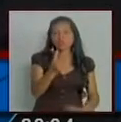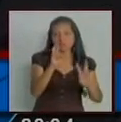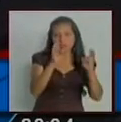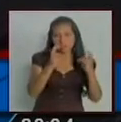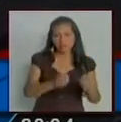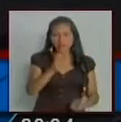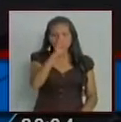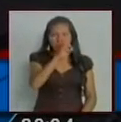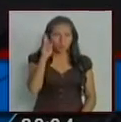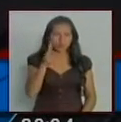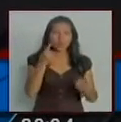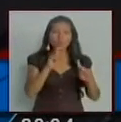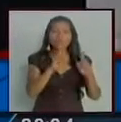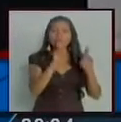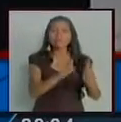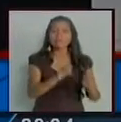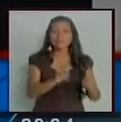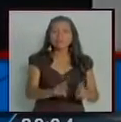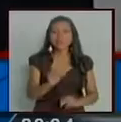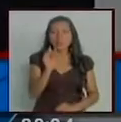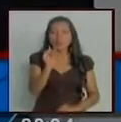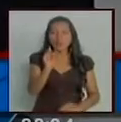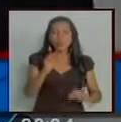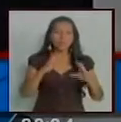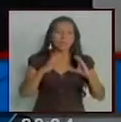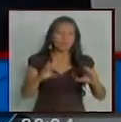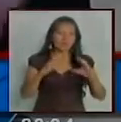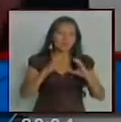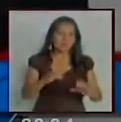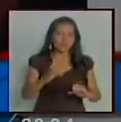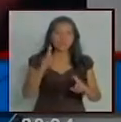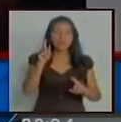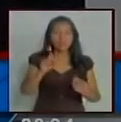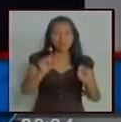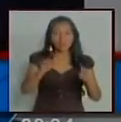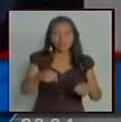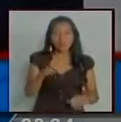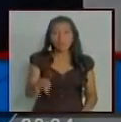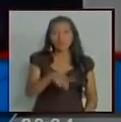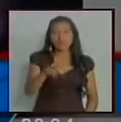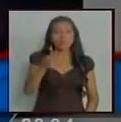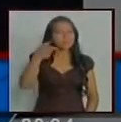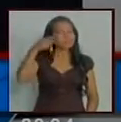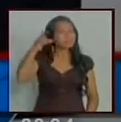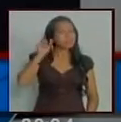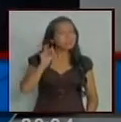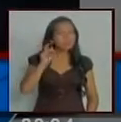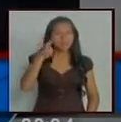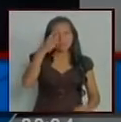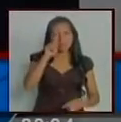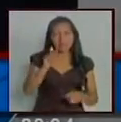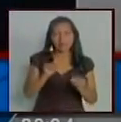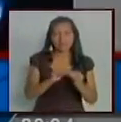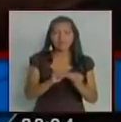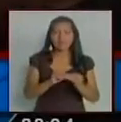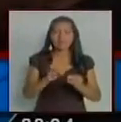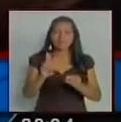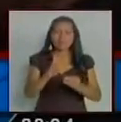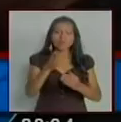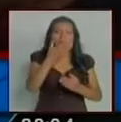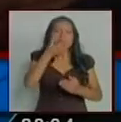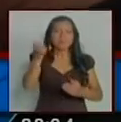se manifiesta cuando la persona tiene una leve capacidad auditiva y puede usar un aparato auditivo para que ésta mejore, pero no se ven obligados a